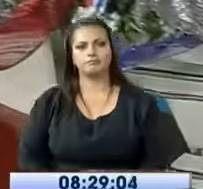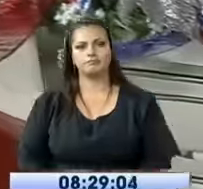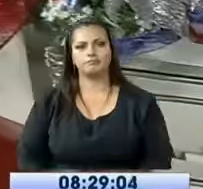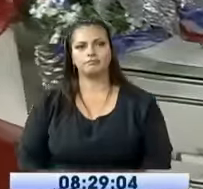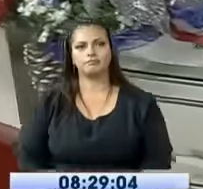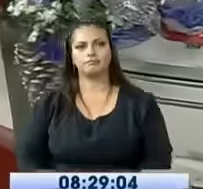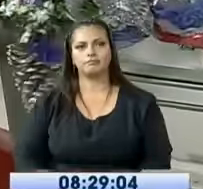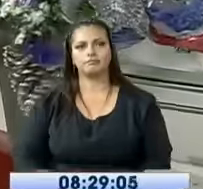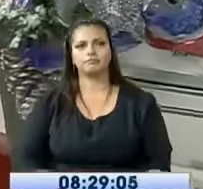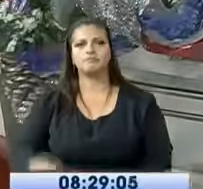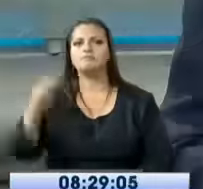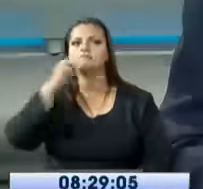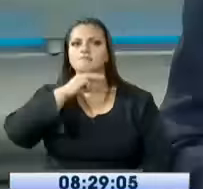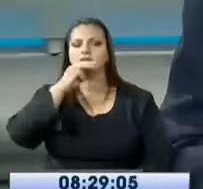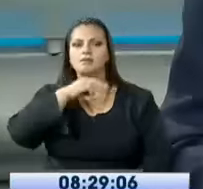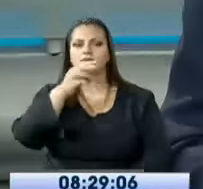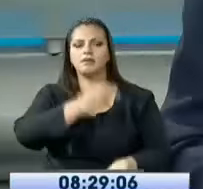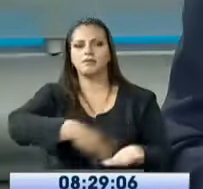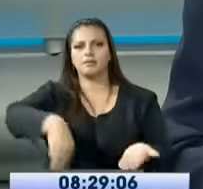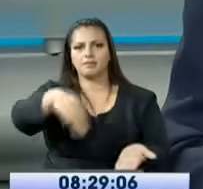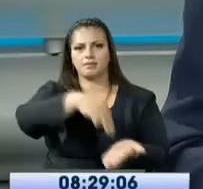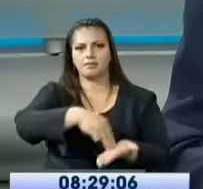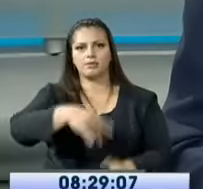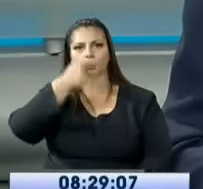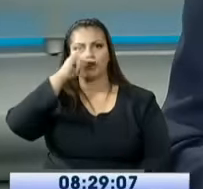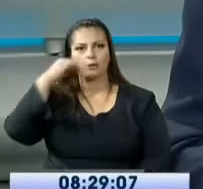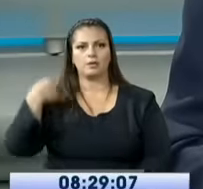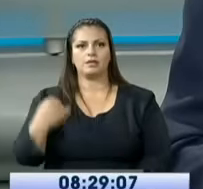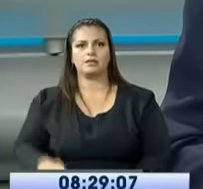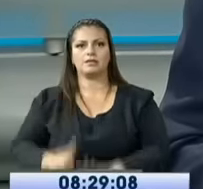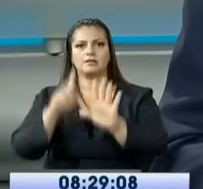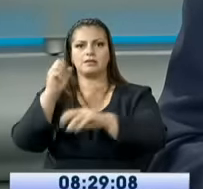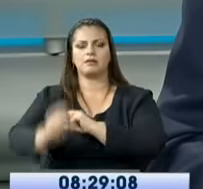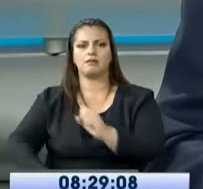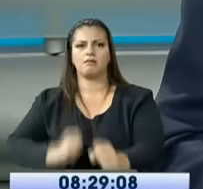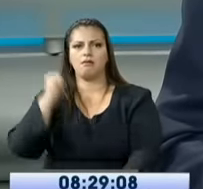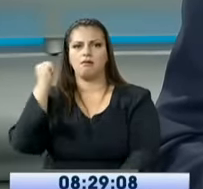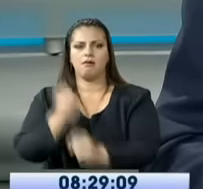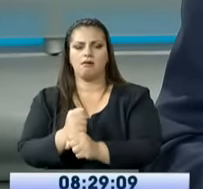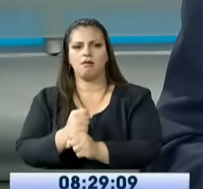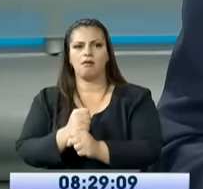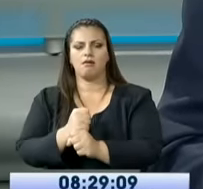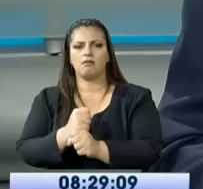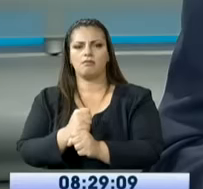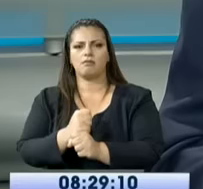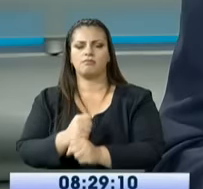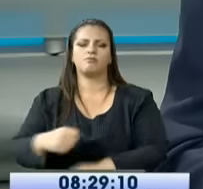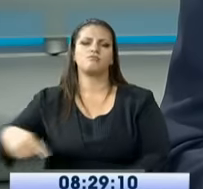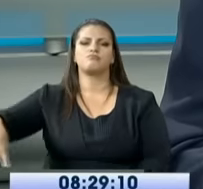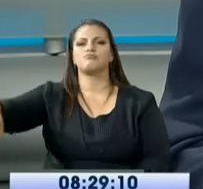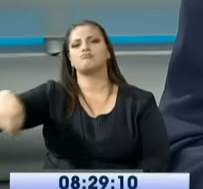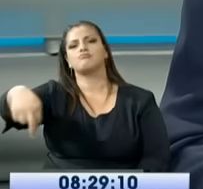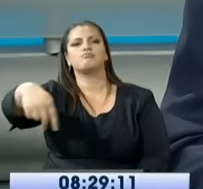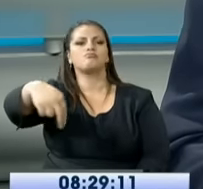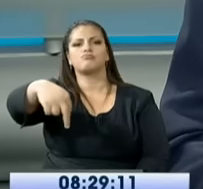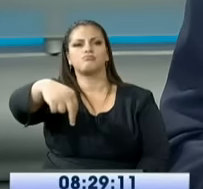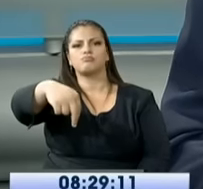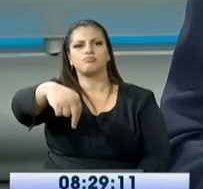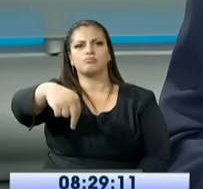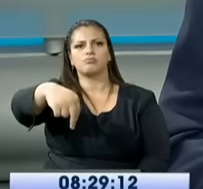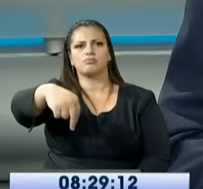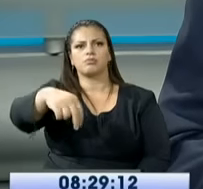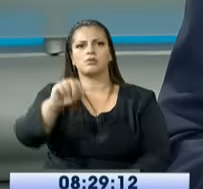Y en Manta, provincia de Manabí, un menor de 6 años de edad murió atropellado. Sus familiares dicen que salvó a su